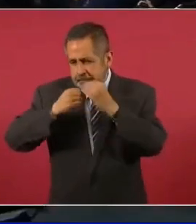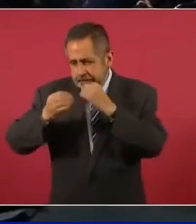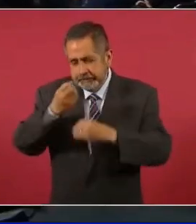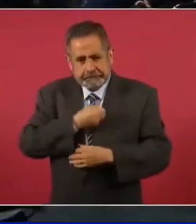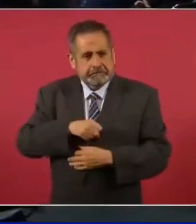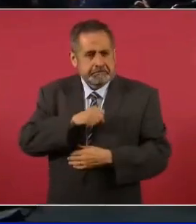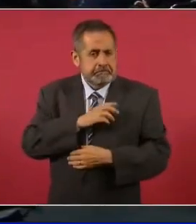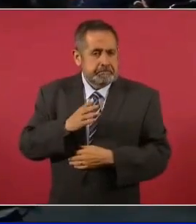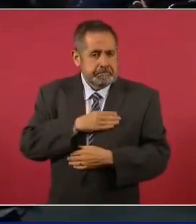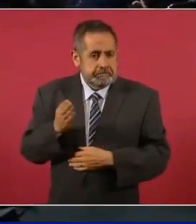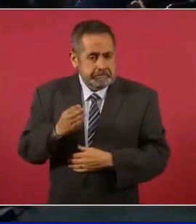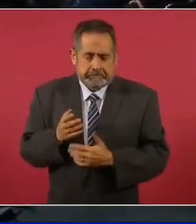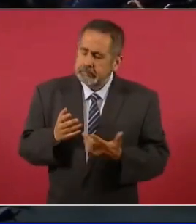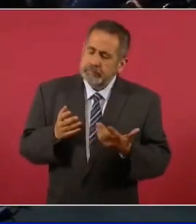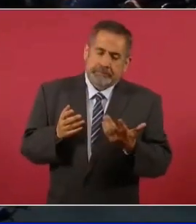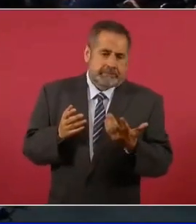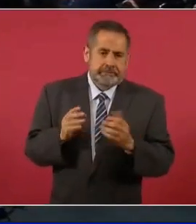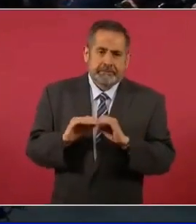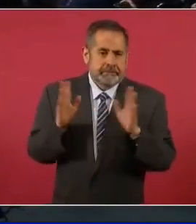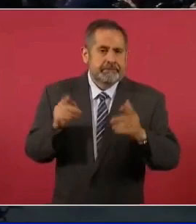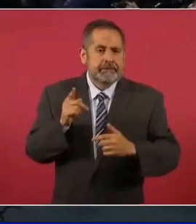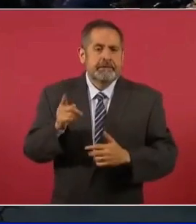Claro que